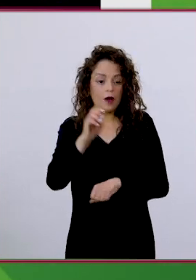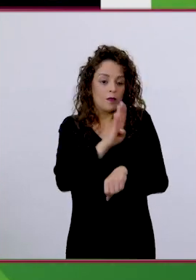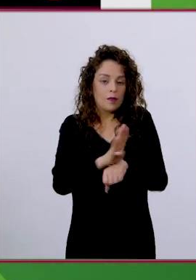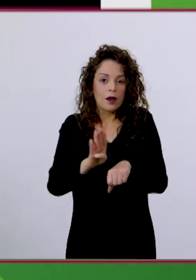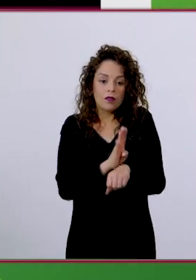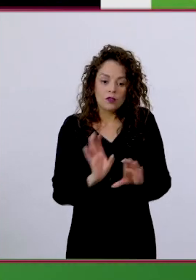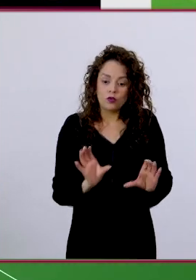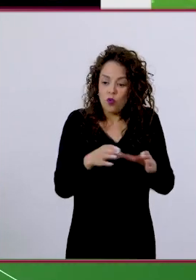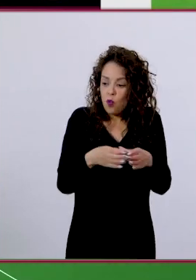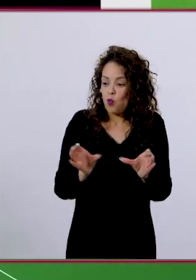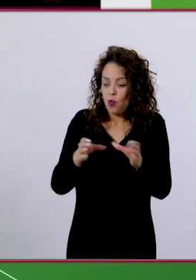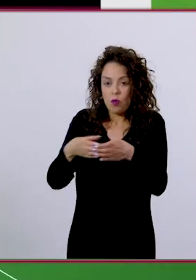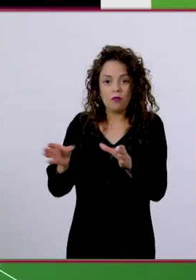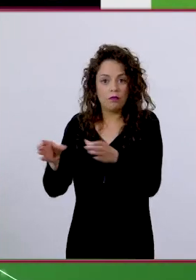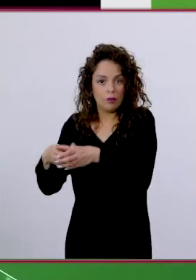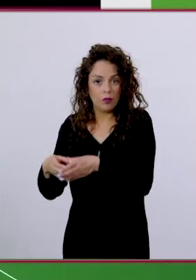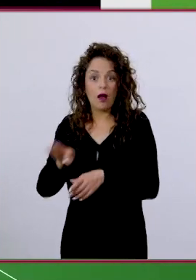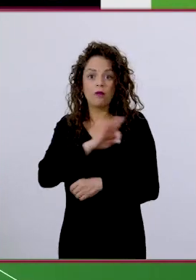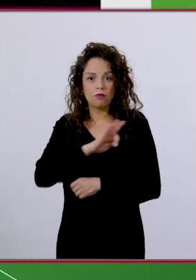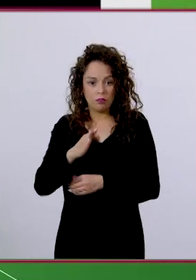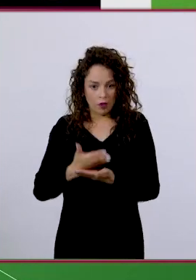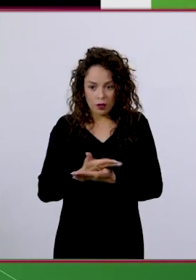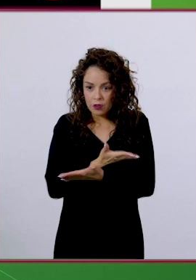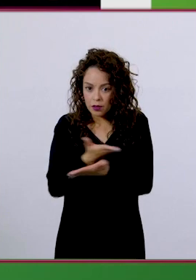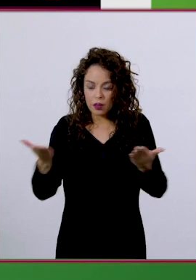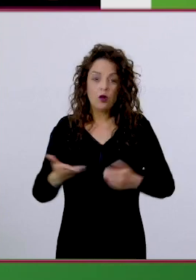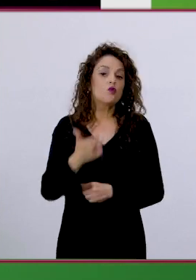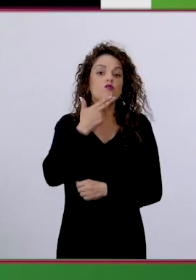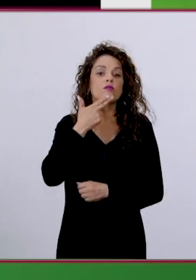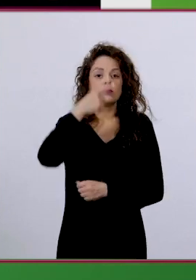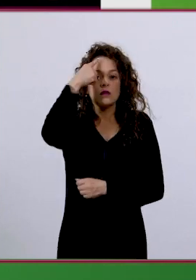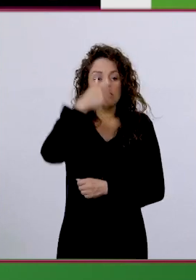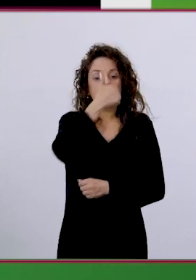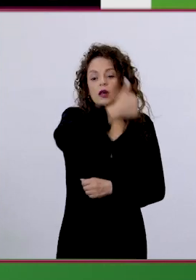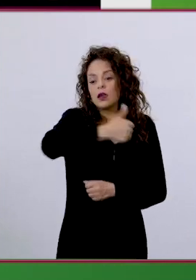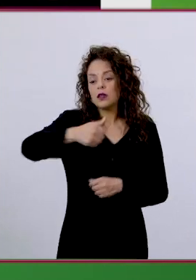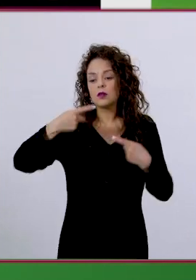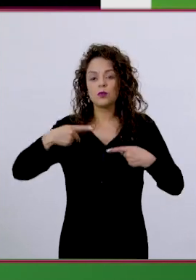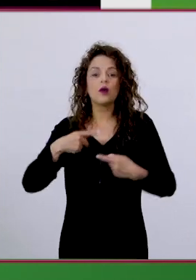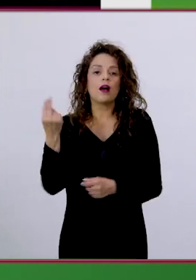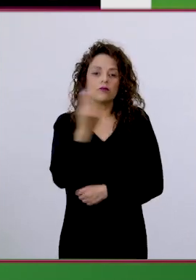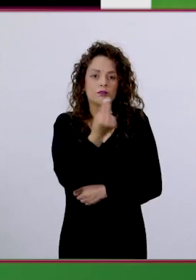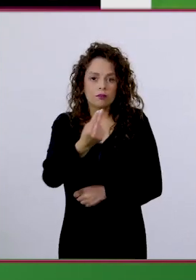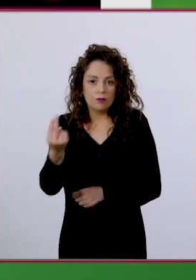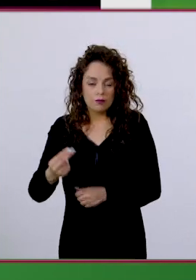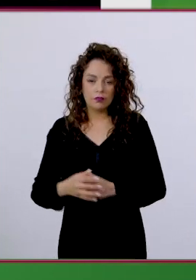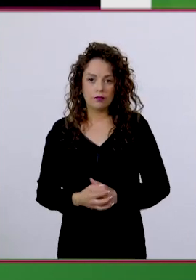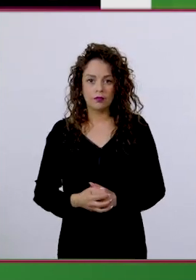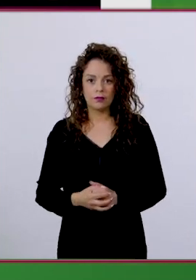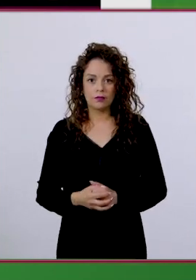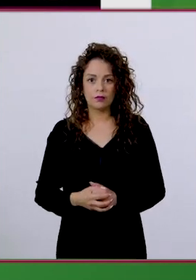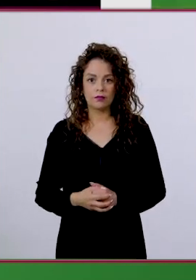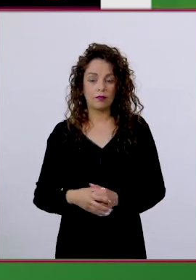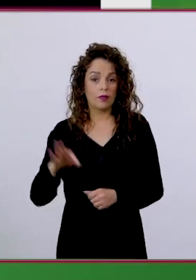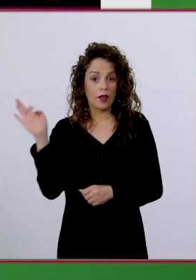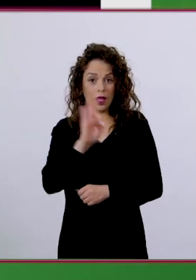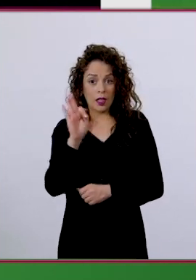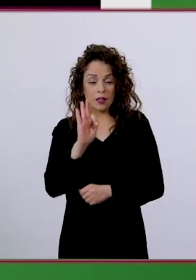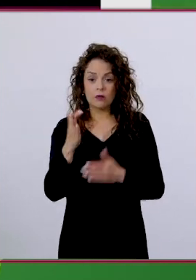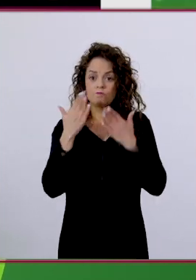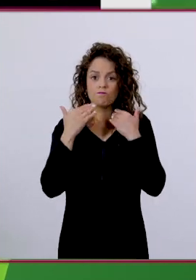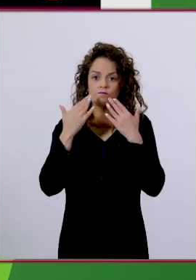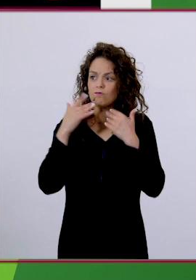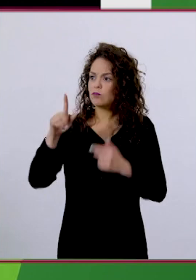comunidades llegue hasta ellas y pueda ser utilizada para sus necesidades. De nada sirve tener una